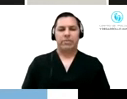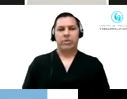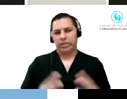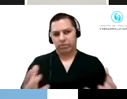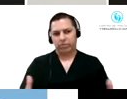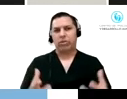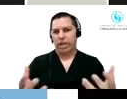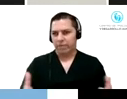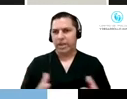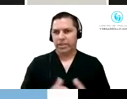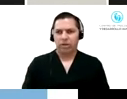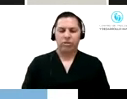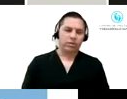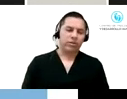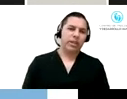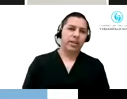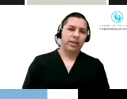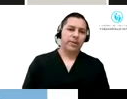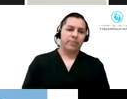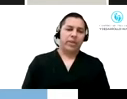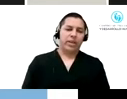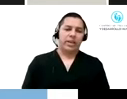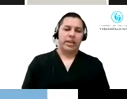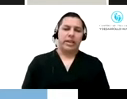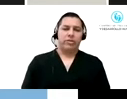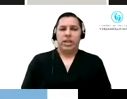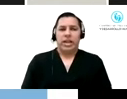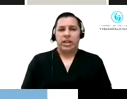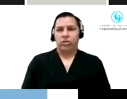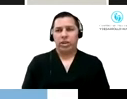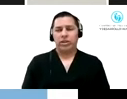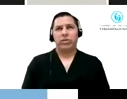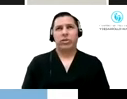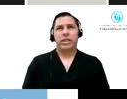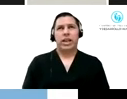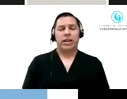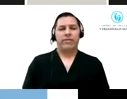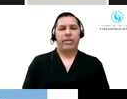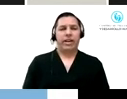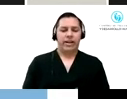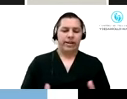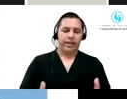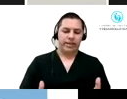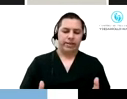ella, pues, bueno, quedan embarazados los dos, ¿verdad? Y ellos tienen altos puestos y